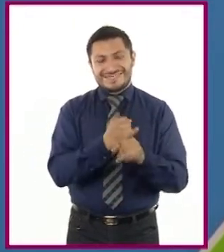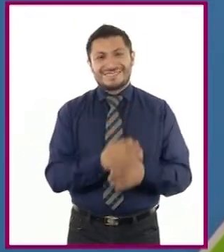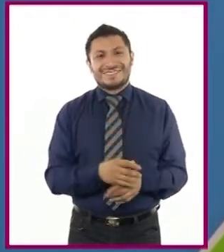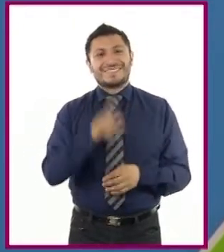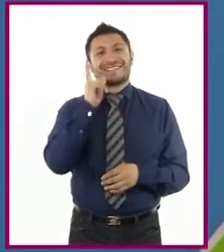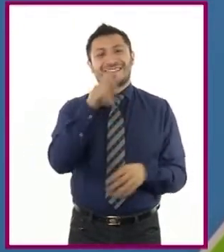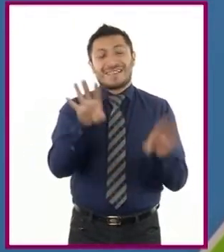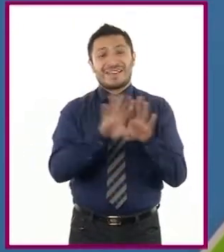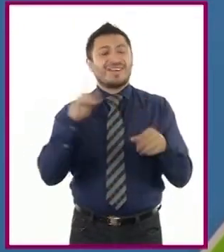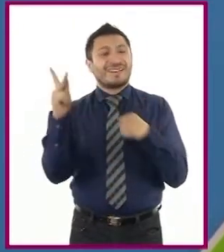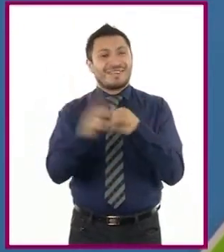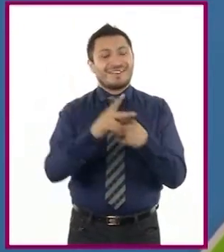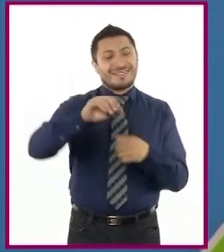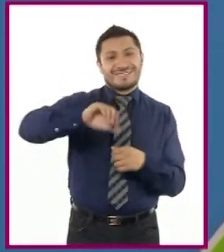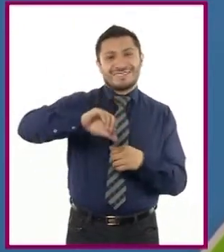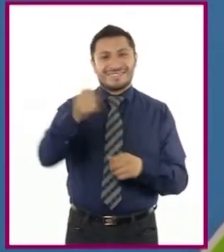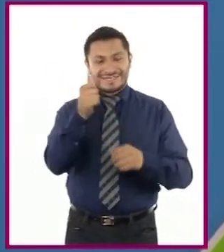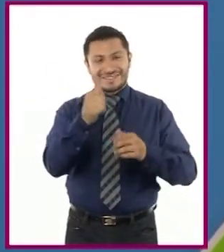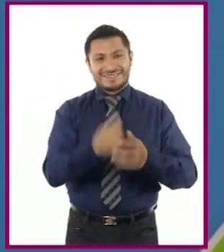van de un país a otro.